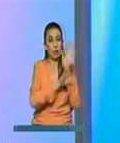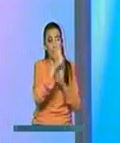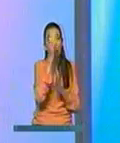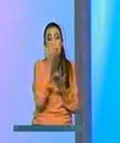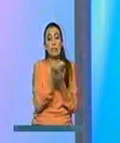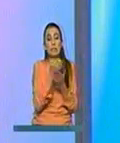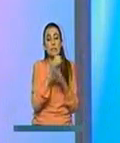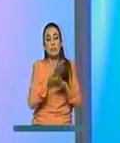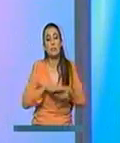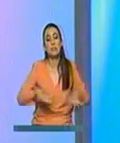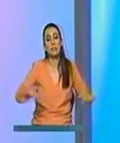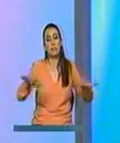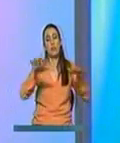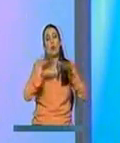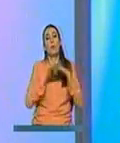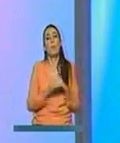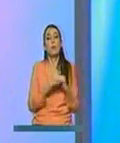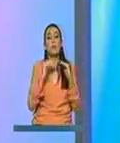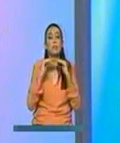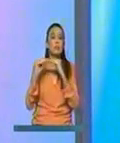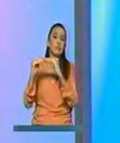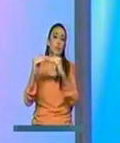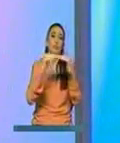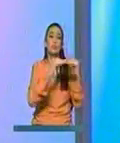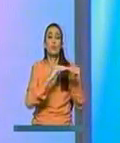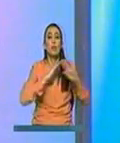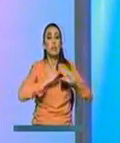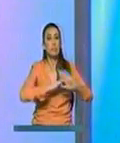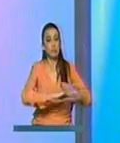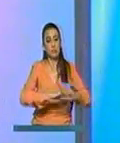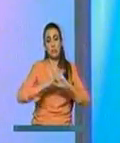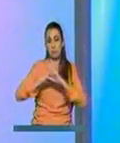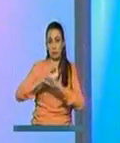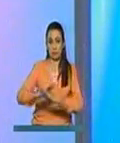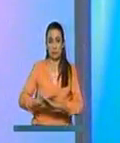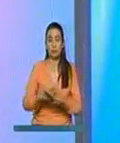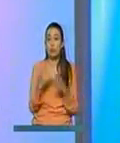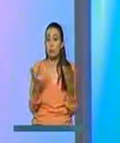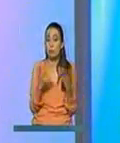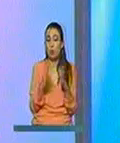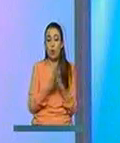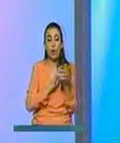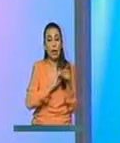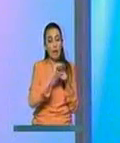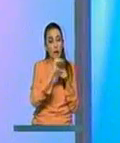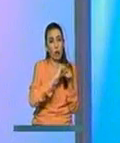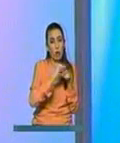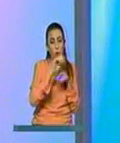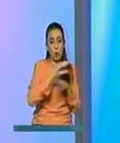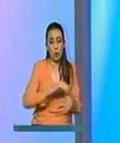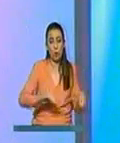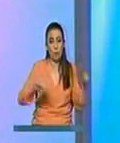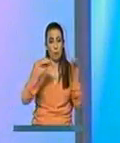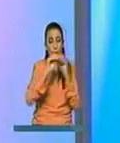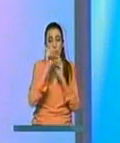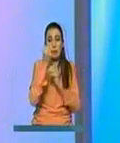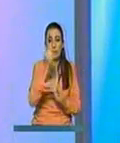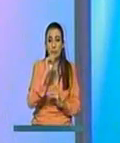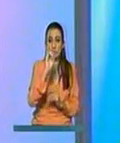que establece la eliminación de la obligatoriedad de la aplicación del sello CIMAR en